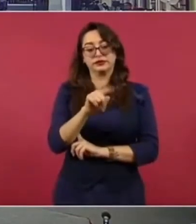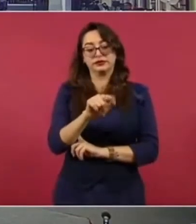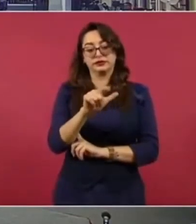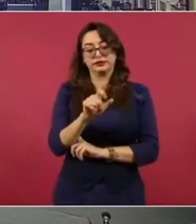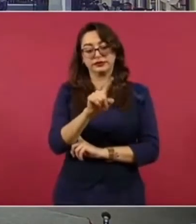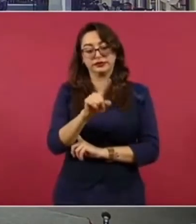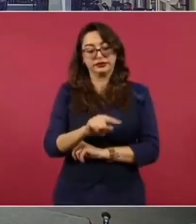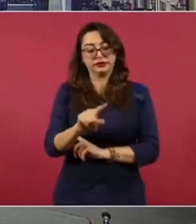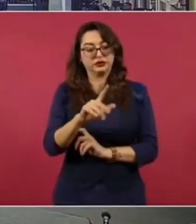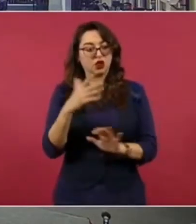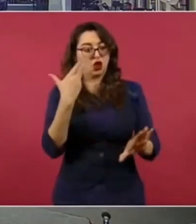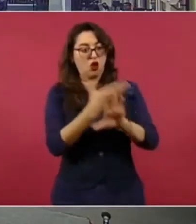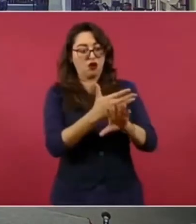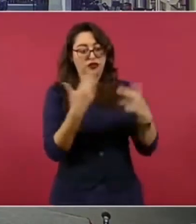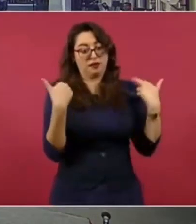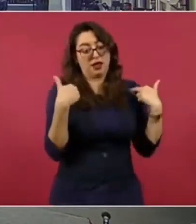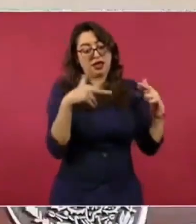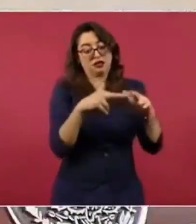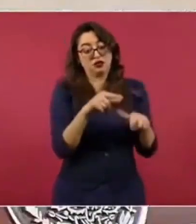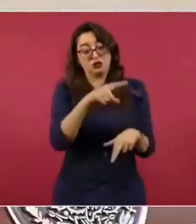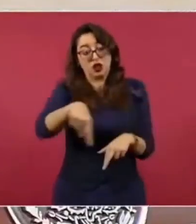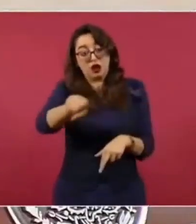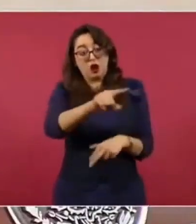Toco madera, ponla.